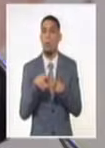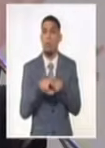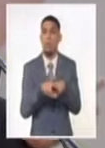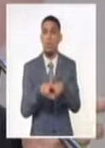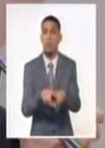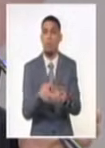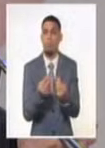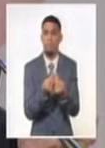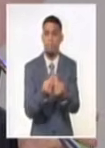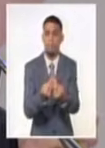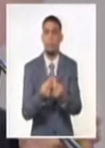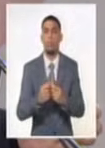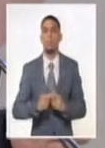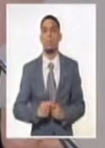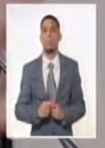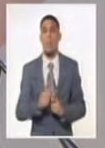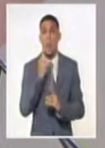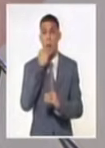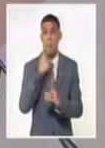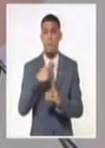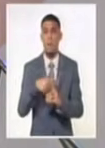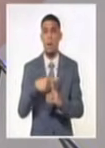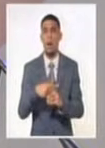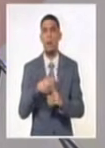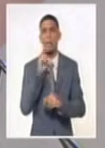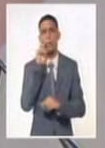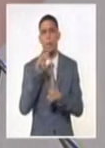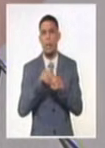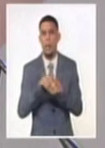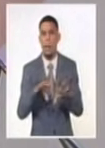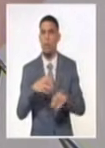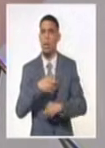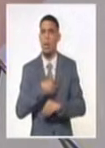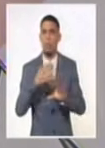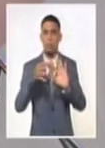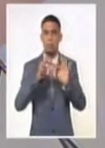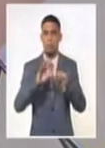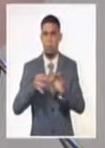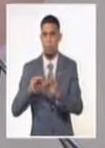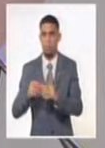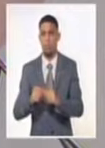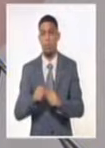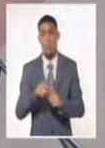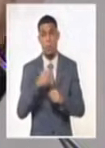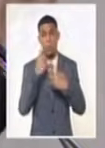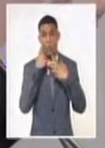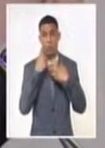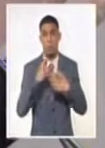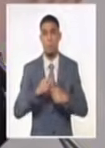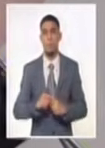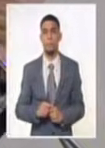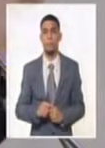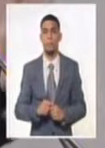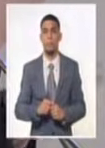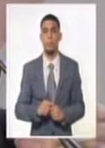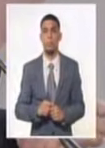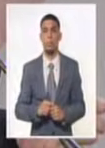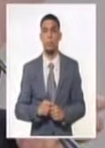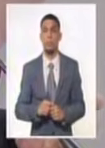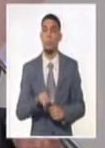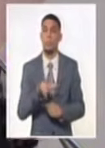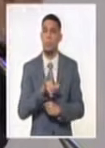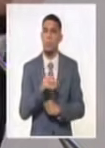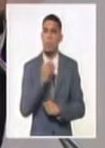ganando en coordinación y que sin duda nos da la posibilidad de mantener vital uno de los logros de